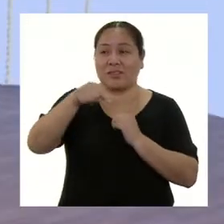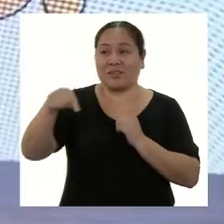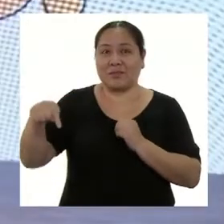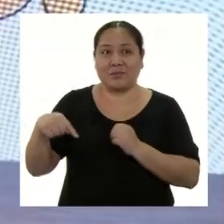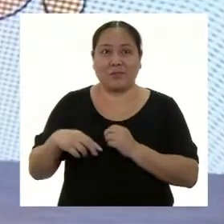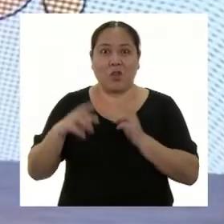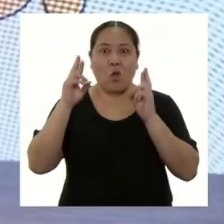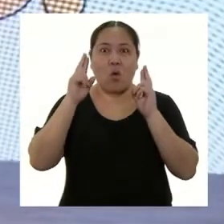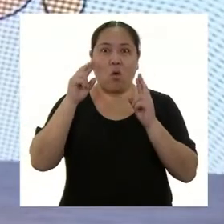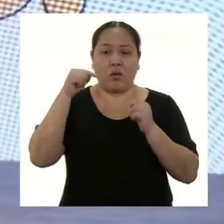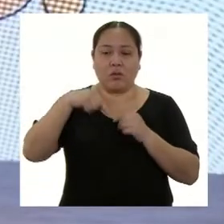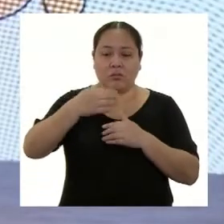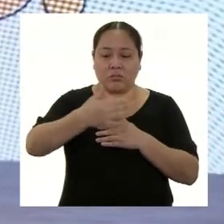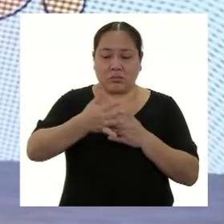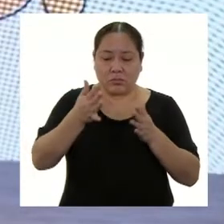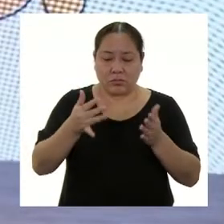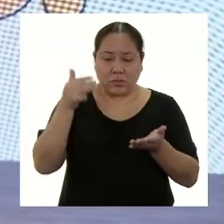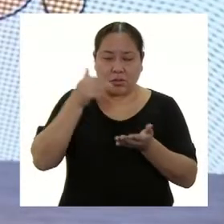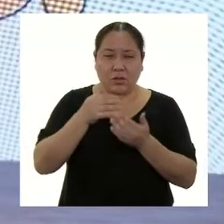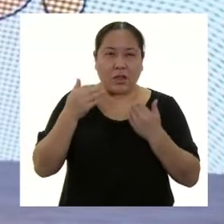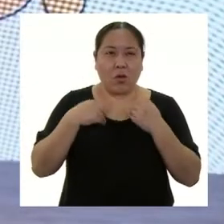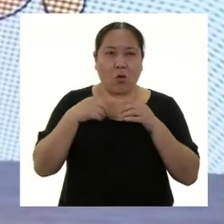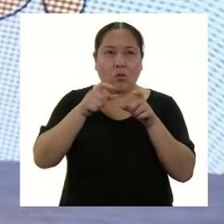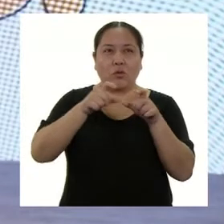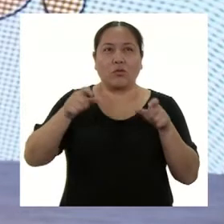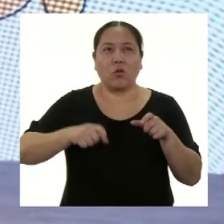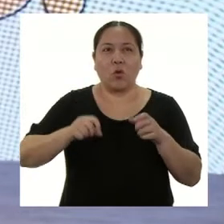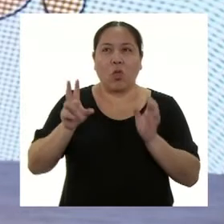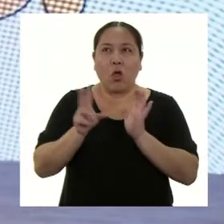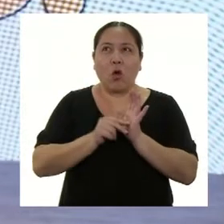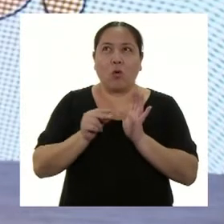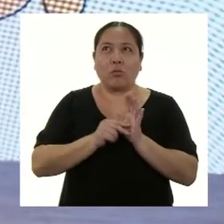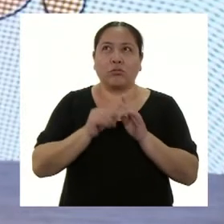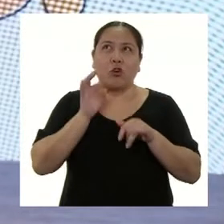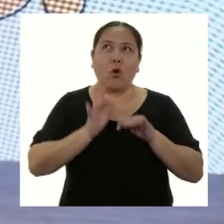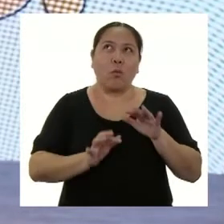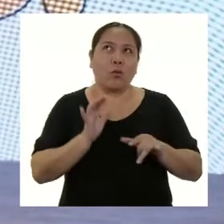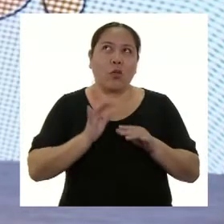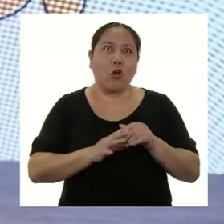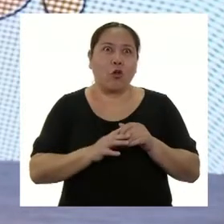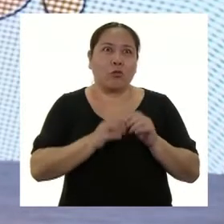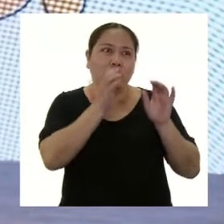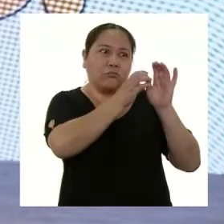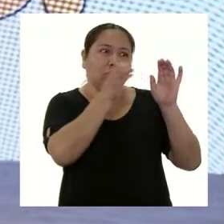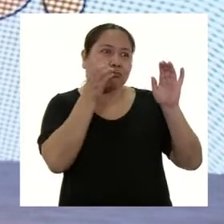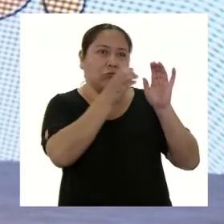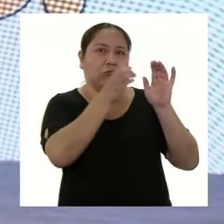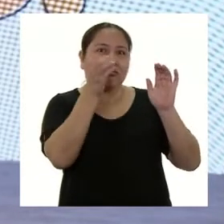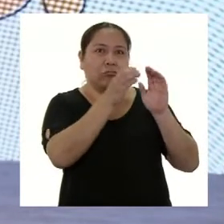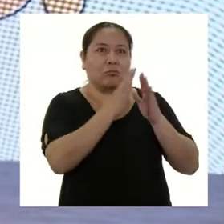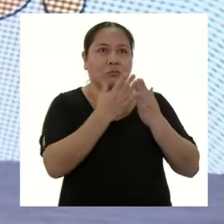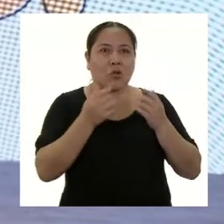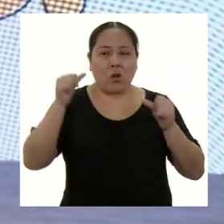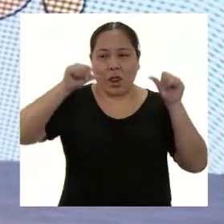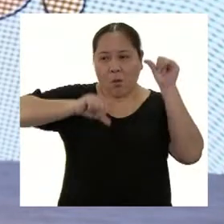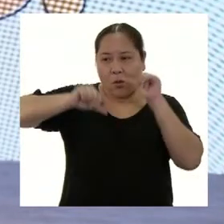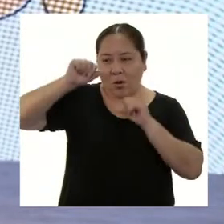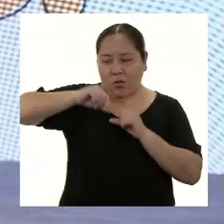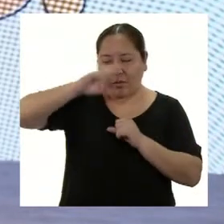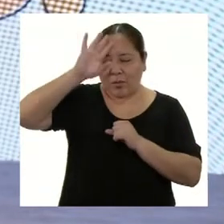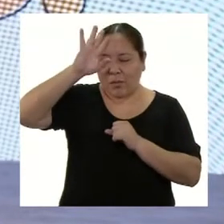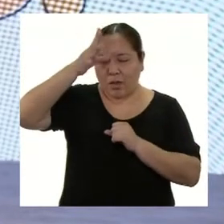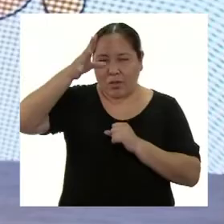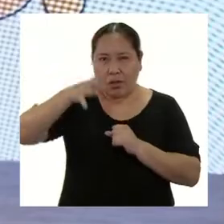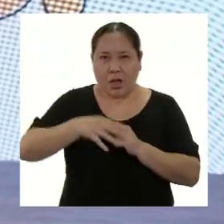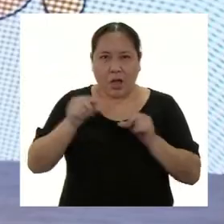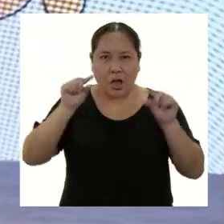Ojalá que el estudio tenga un escritorio, una impresora, computadora, librería, un laboratorio para hacer inventos